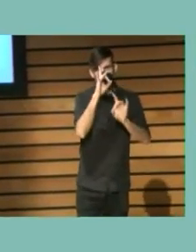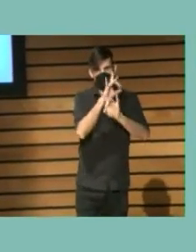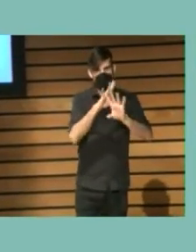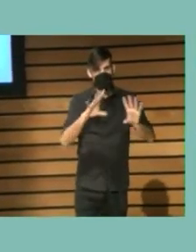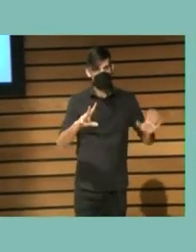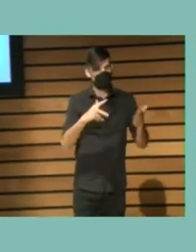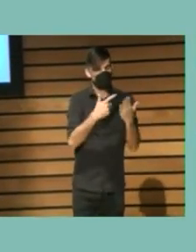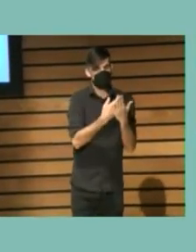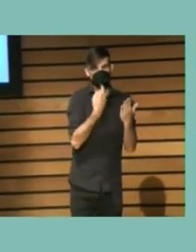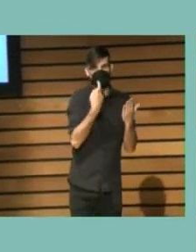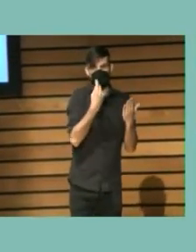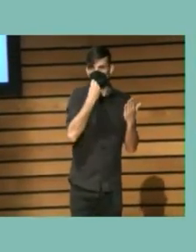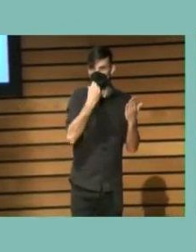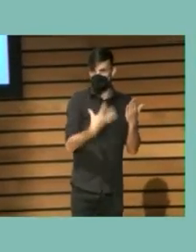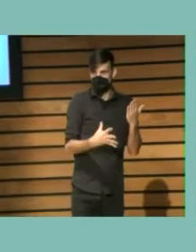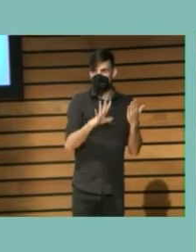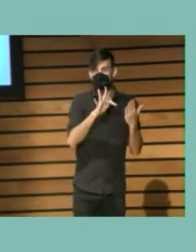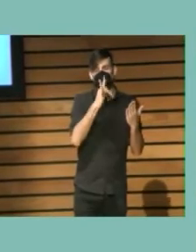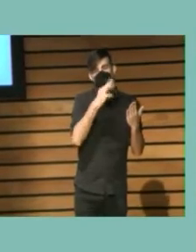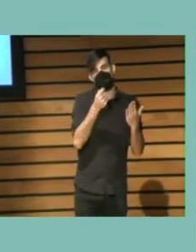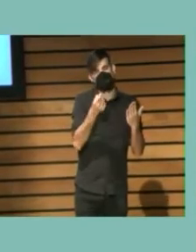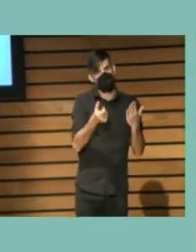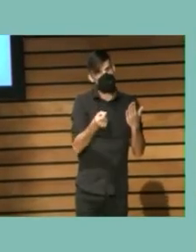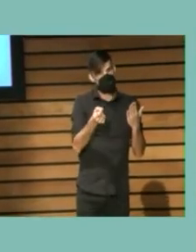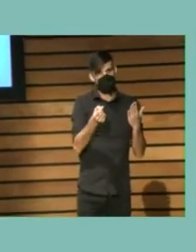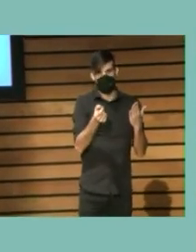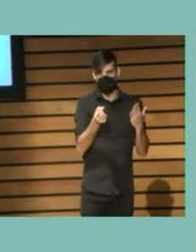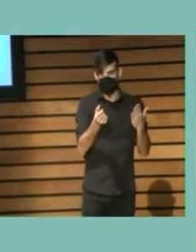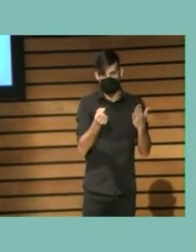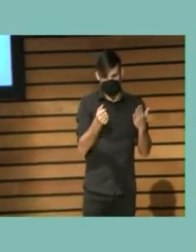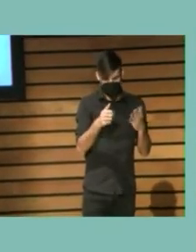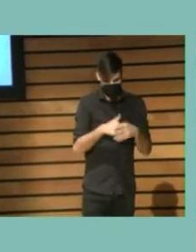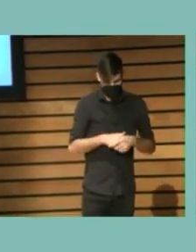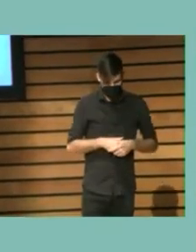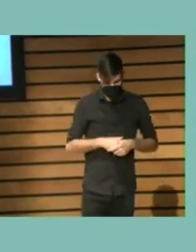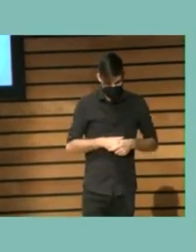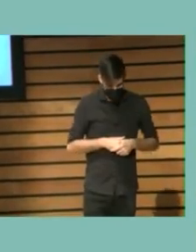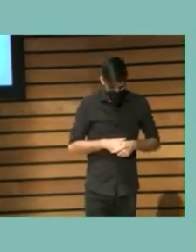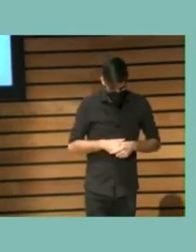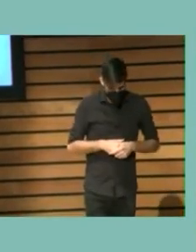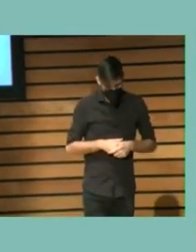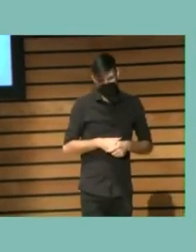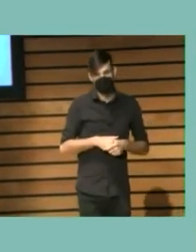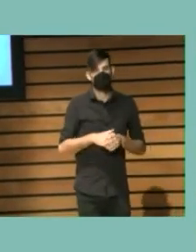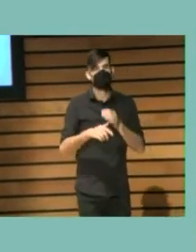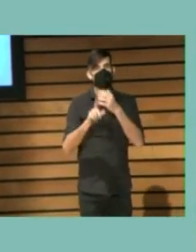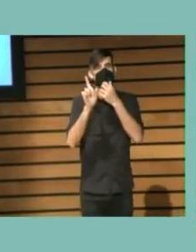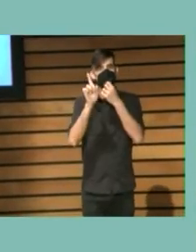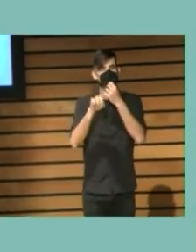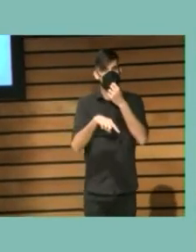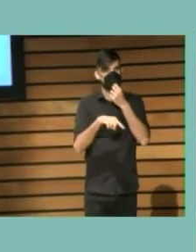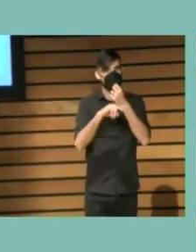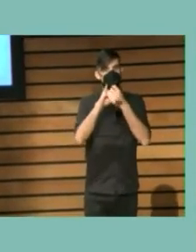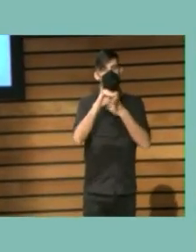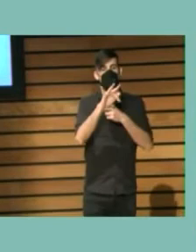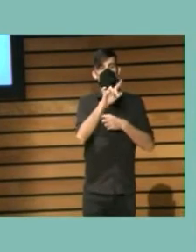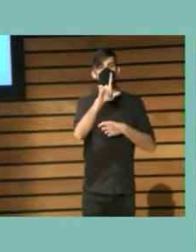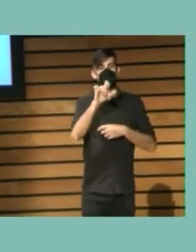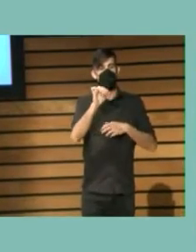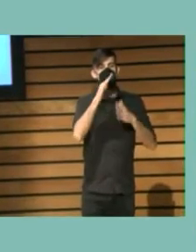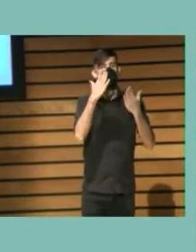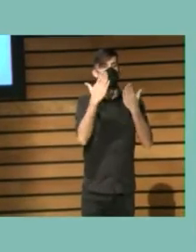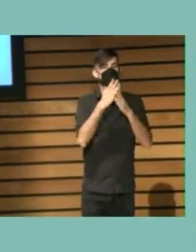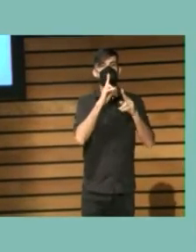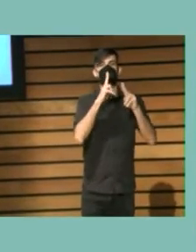ilustrativas. Ahora, aún son pocas. Pero, por otro lado, IFLA en estos momentos está trabajando en IFLA Academy.